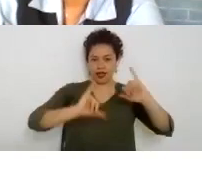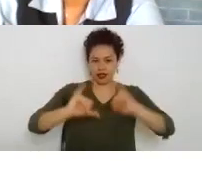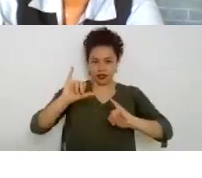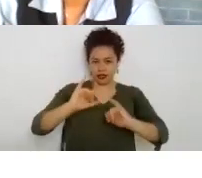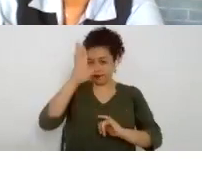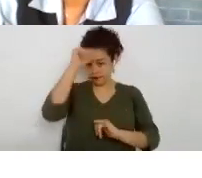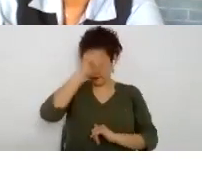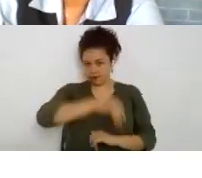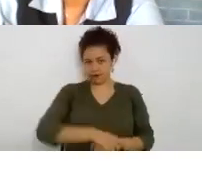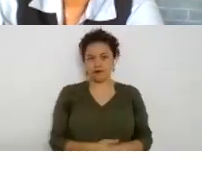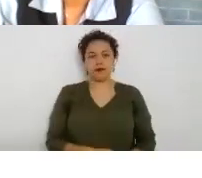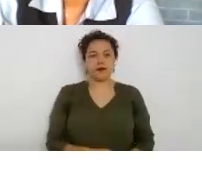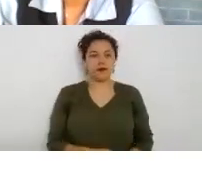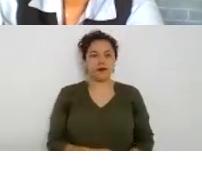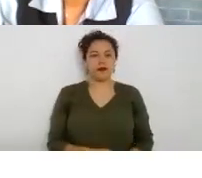acuerdo?